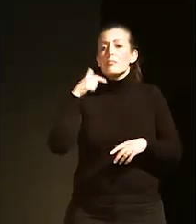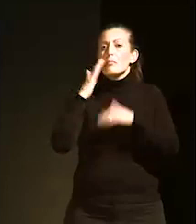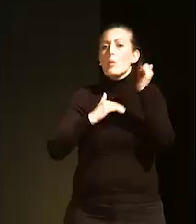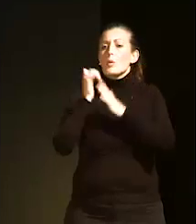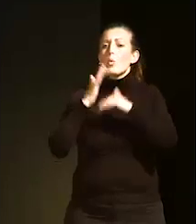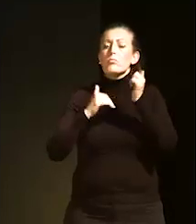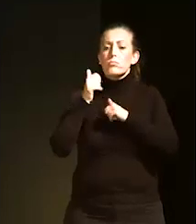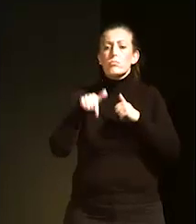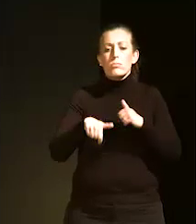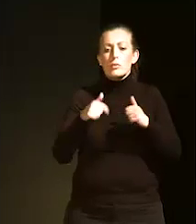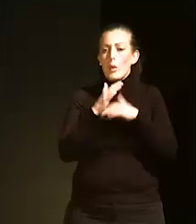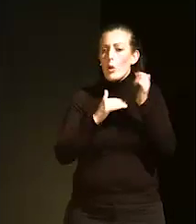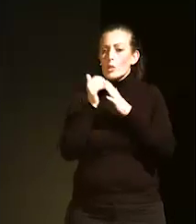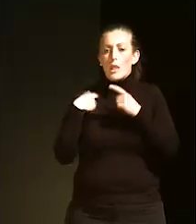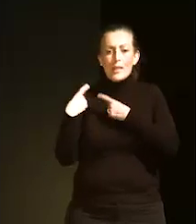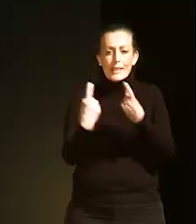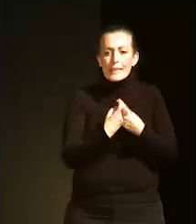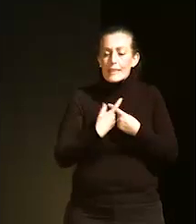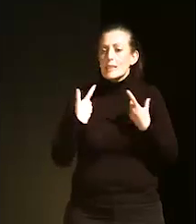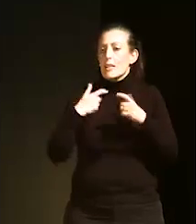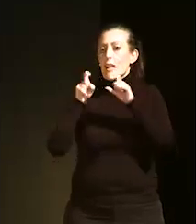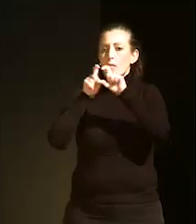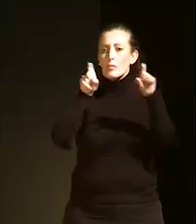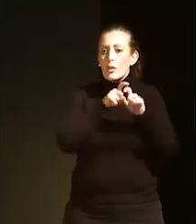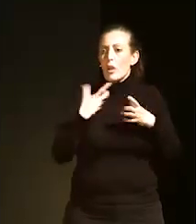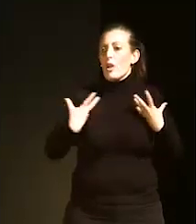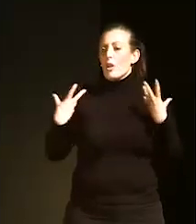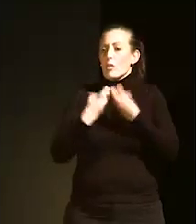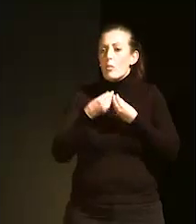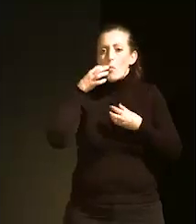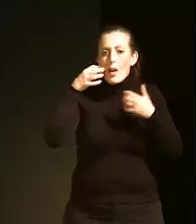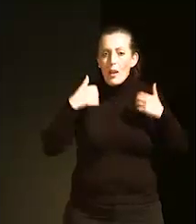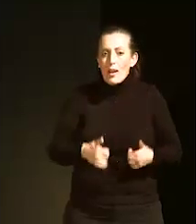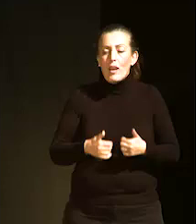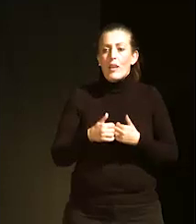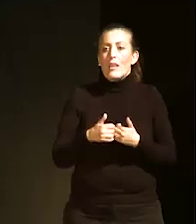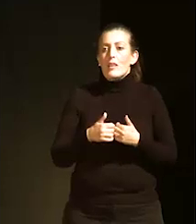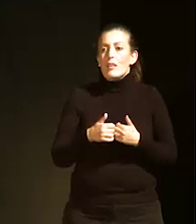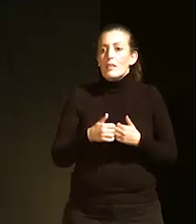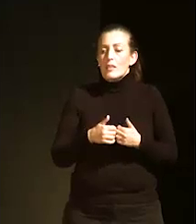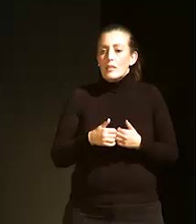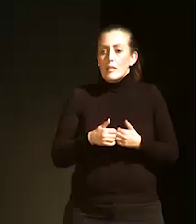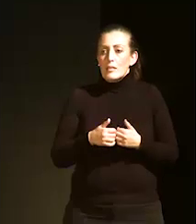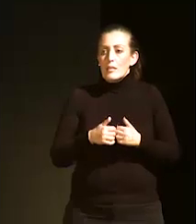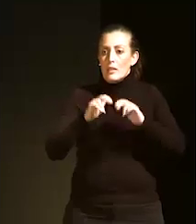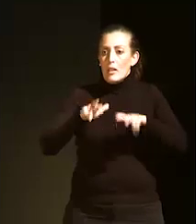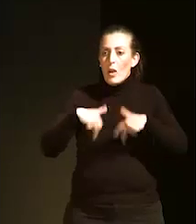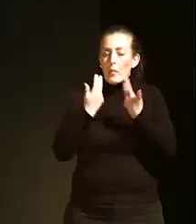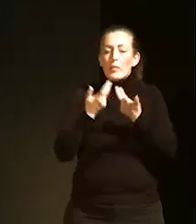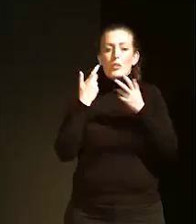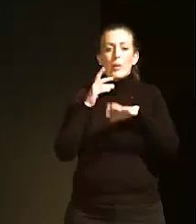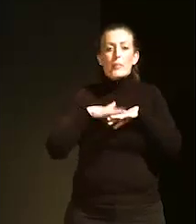proceso el proceso era necesaria la compañía humana y short horaria que permitió la